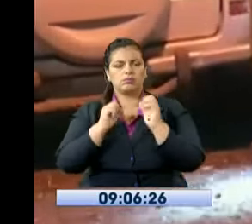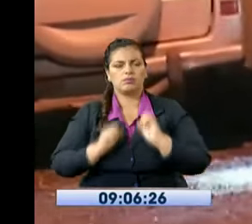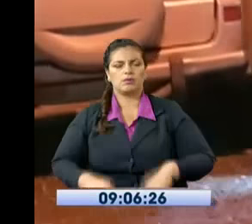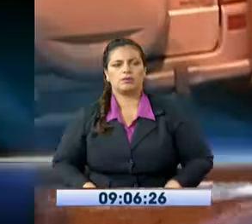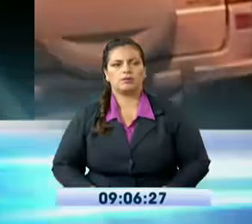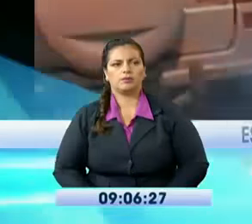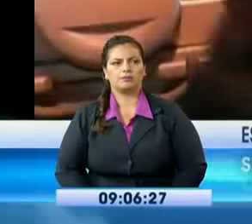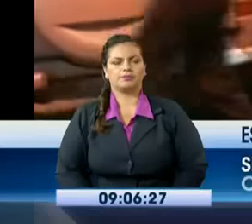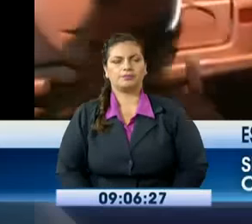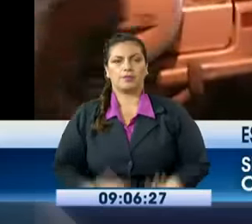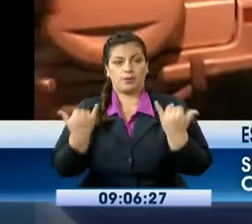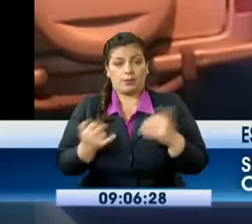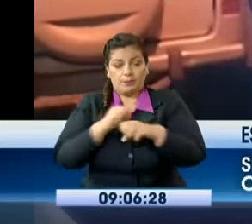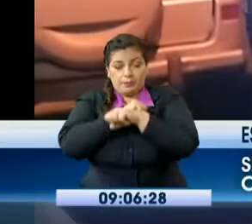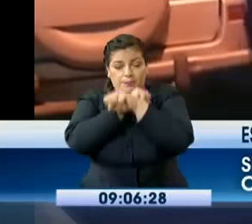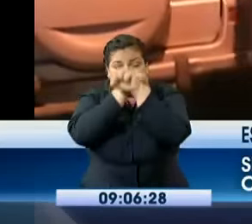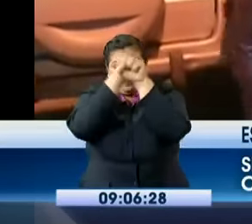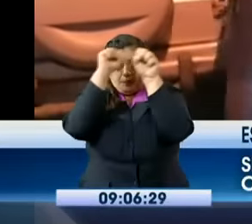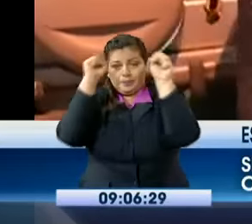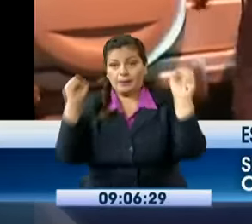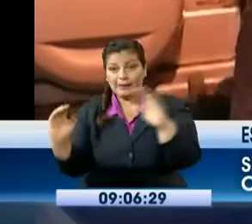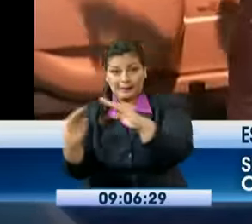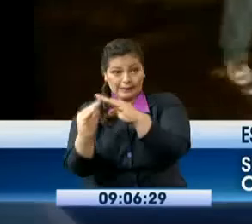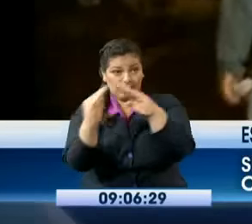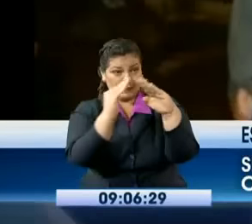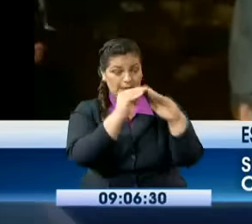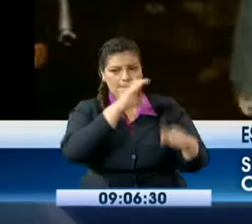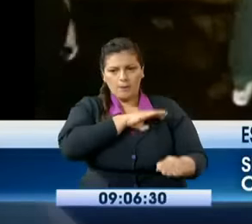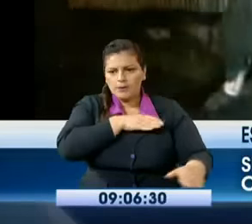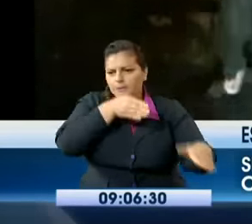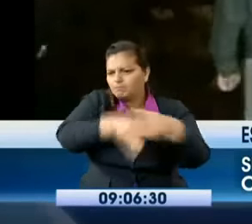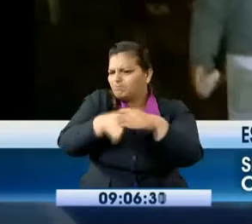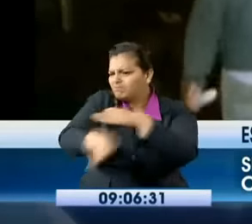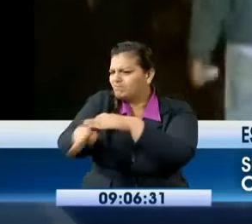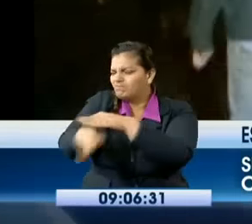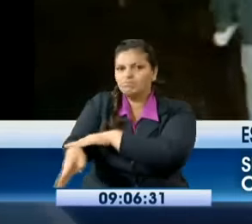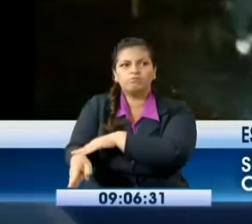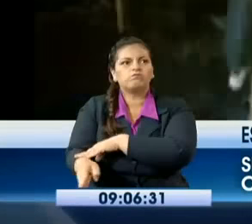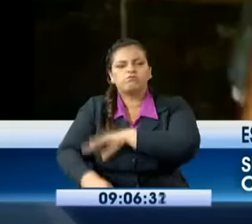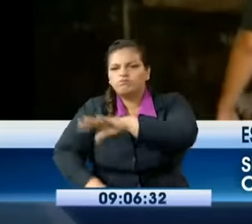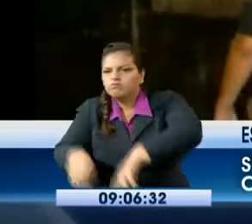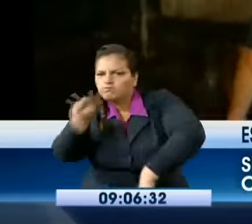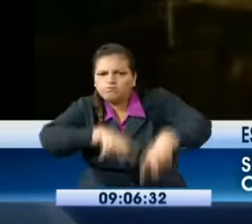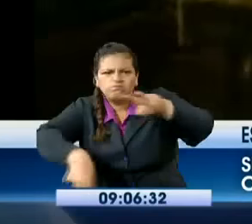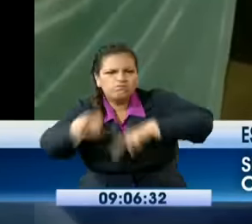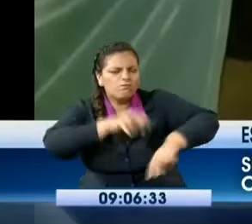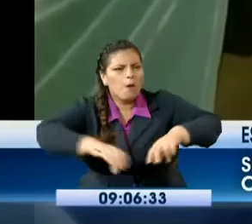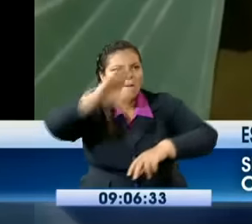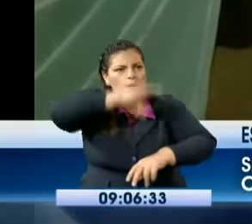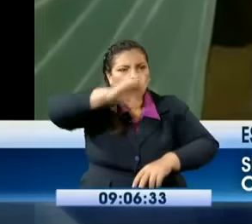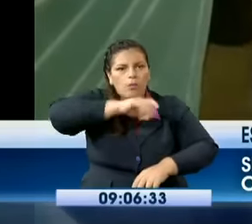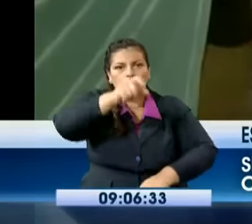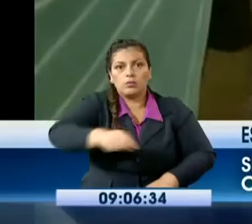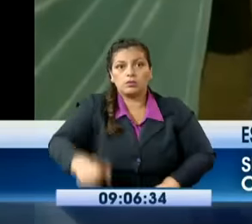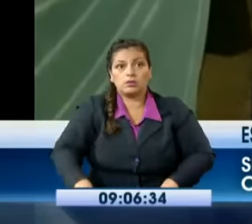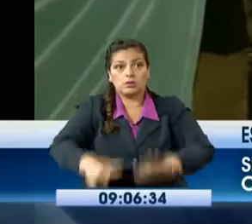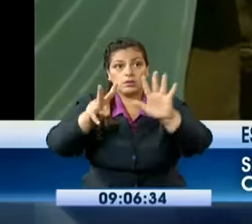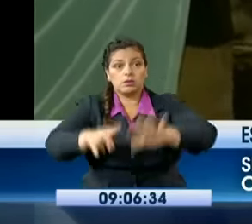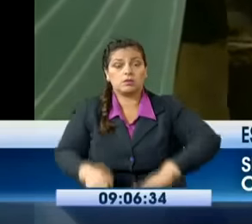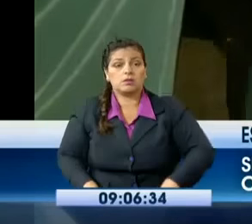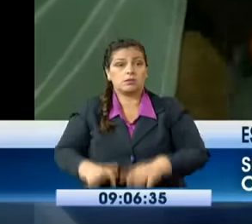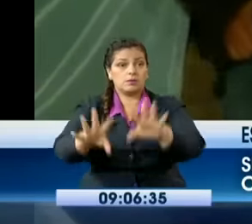Esta madrugada varias viviendas fueron allanadas y se detuvo a 7 personas durante un operativo simultáneo que realizaron los agentes de la Policía Nacional